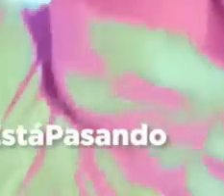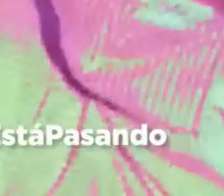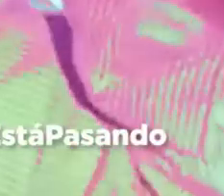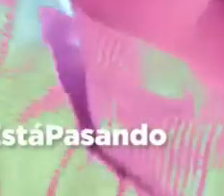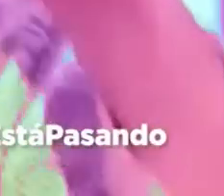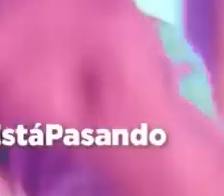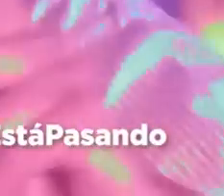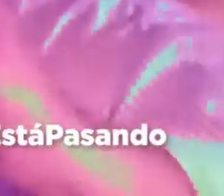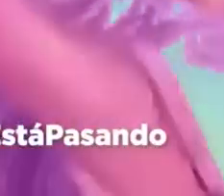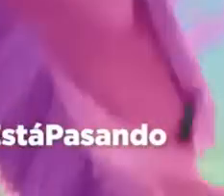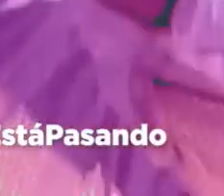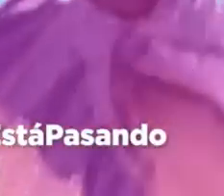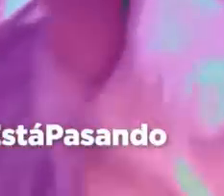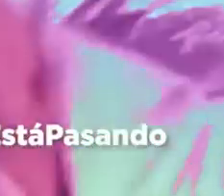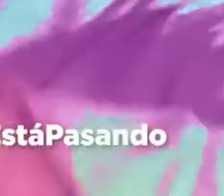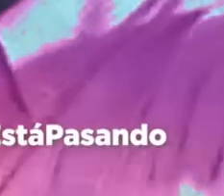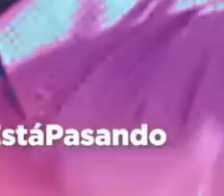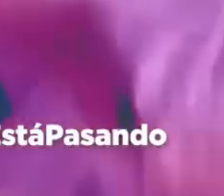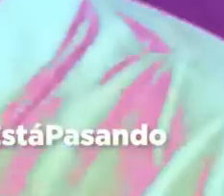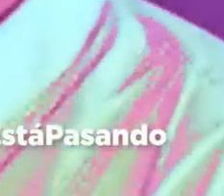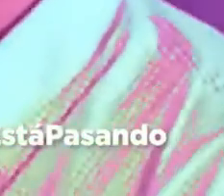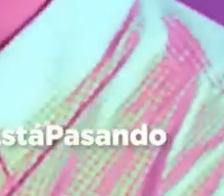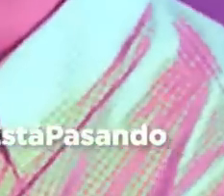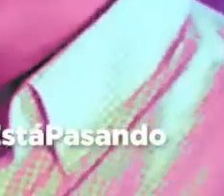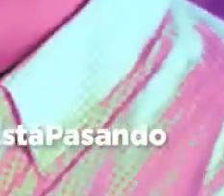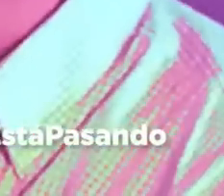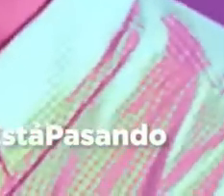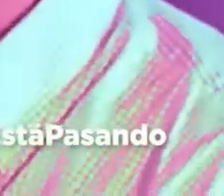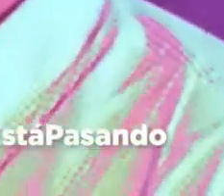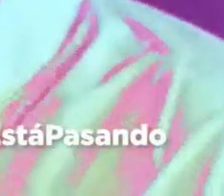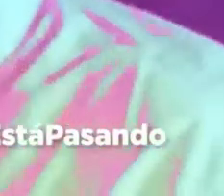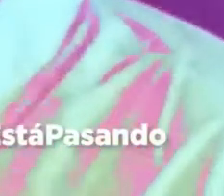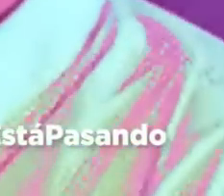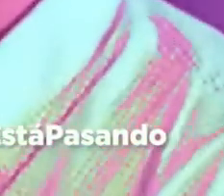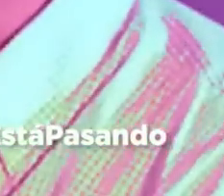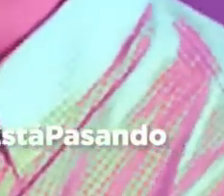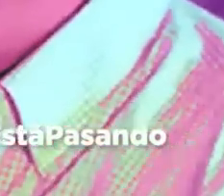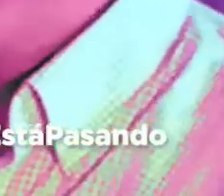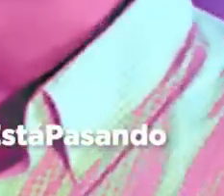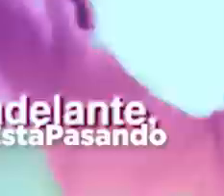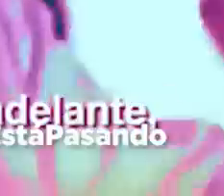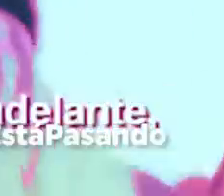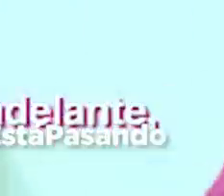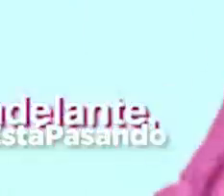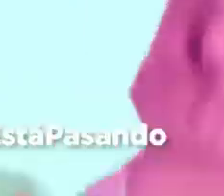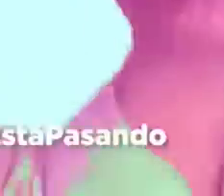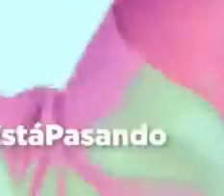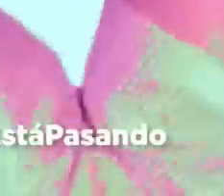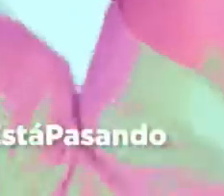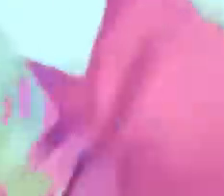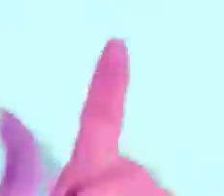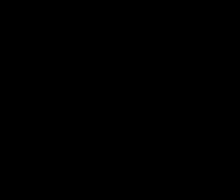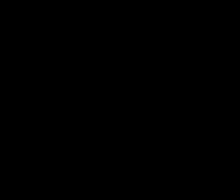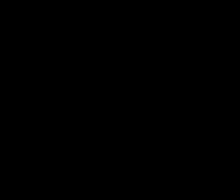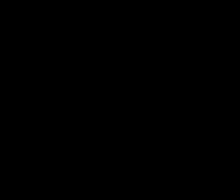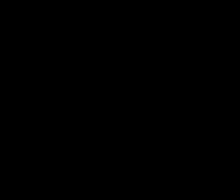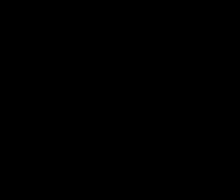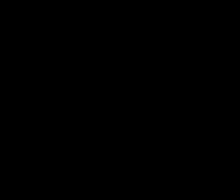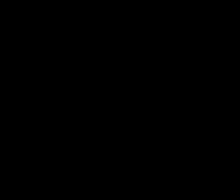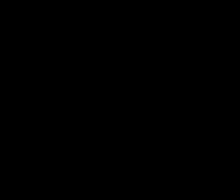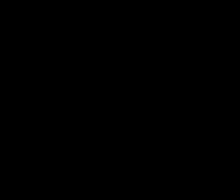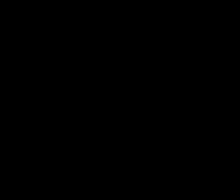un gallo que vivía muy feliz. Cuando el sol aparecía, Bartolito cantaba así.